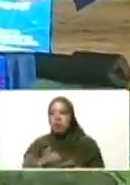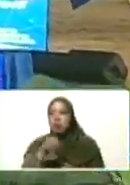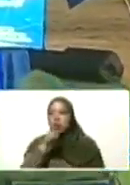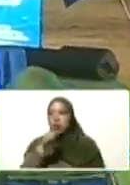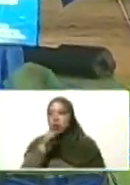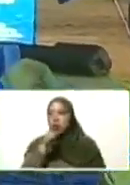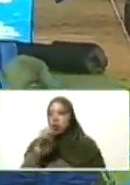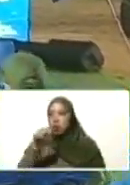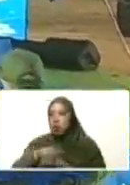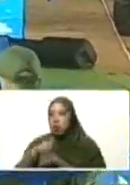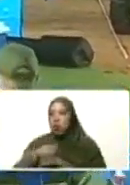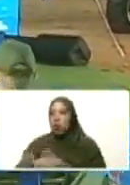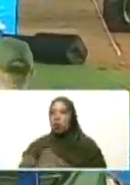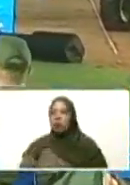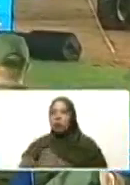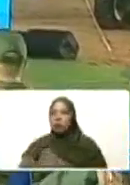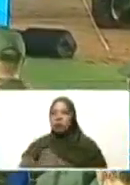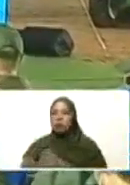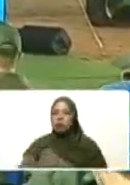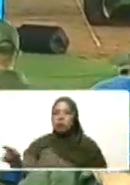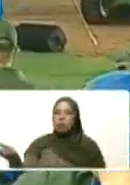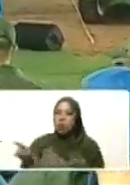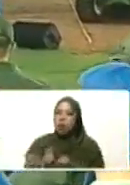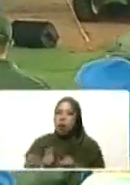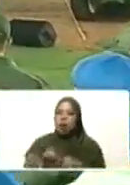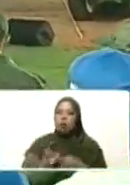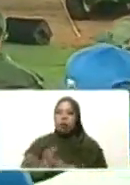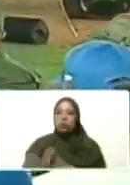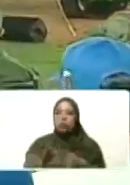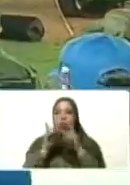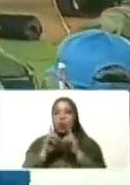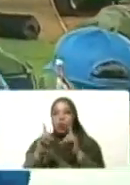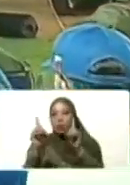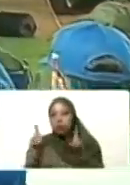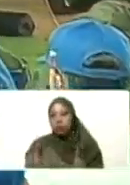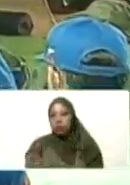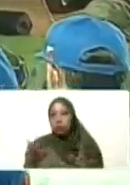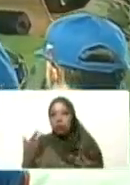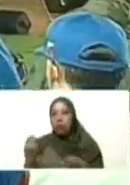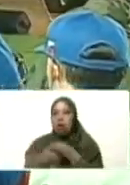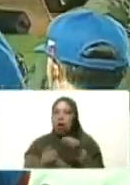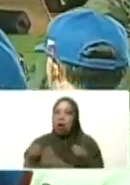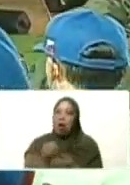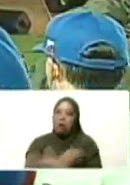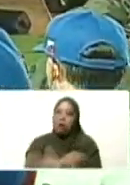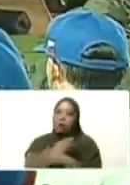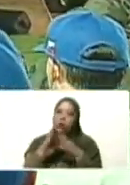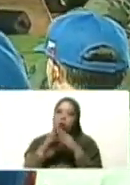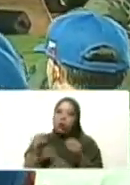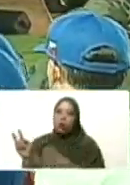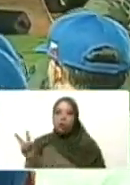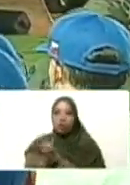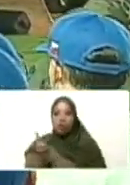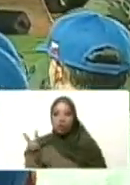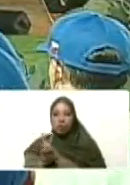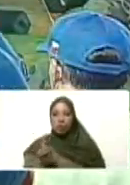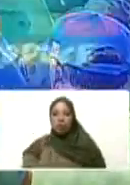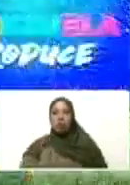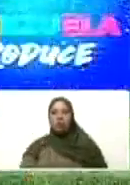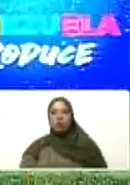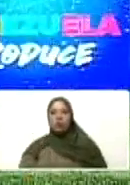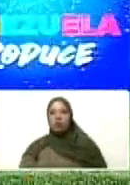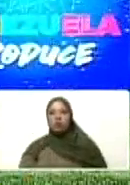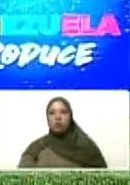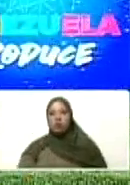es hoy por hoy la bandera que debemos enarbolar y abrazar todos los venezolanos, todas las